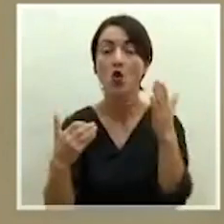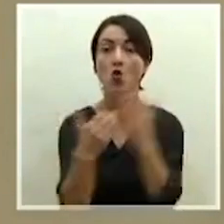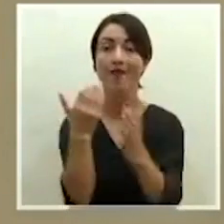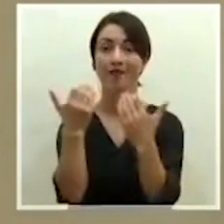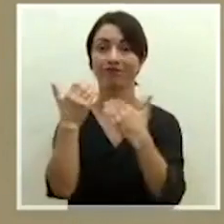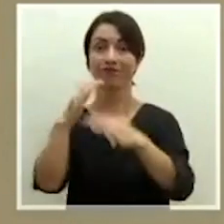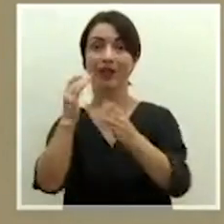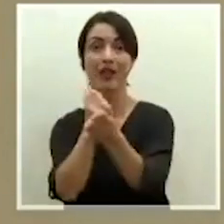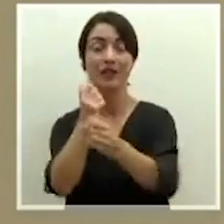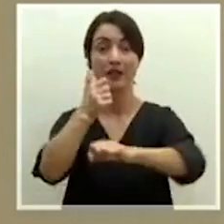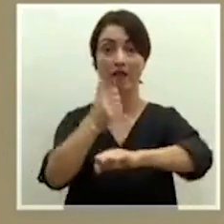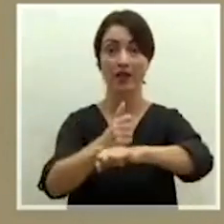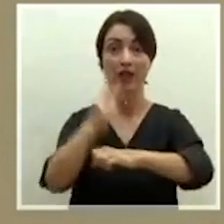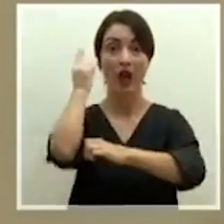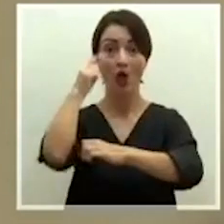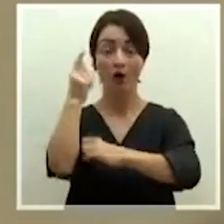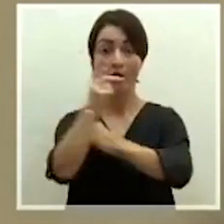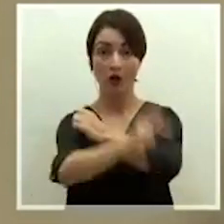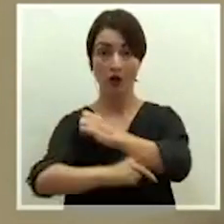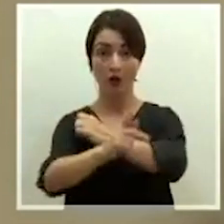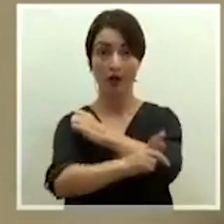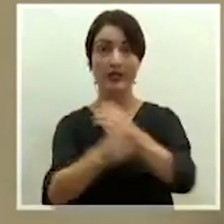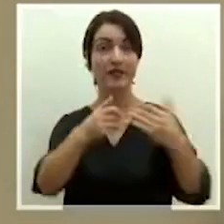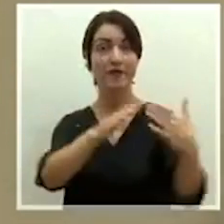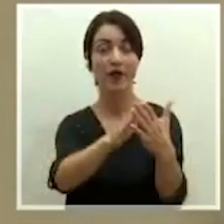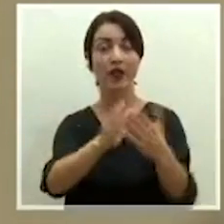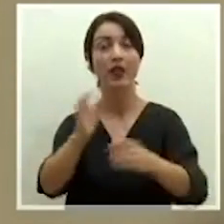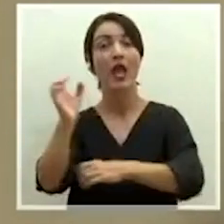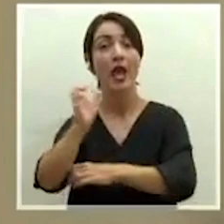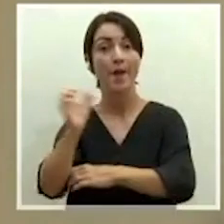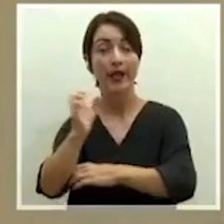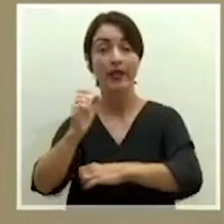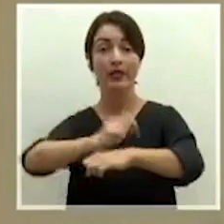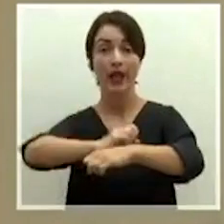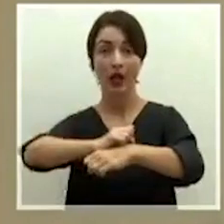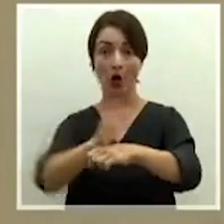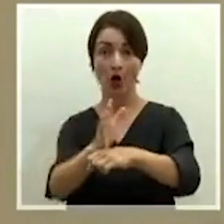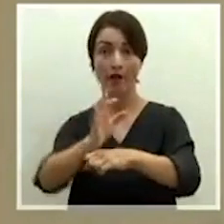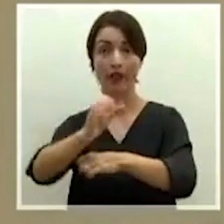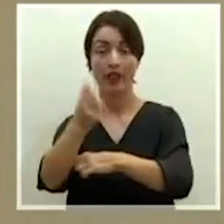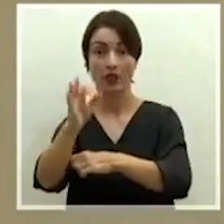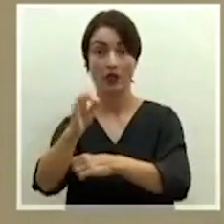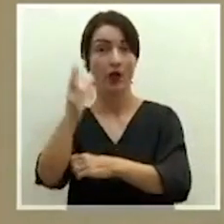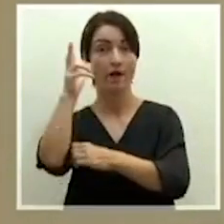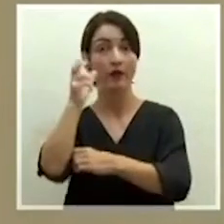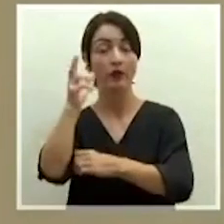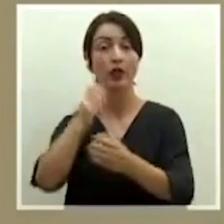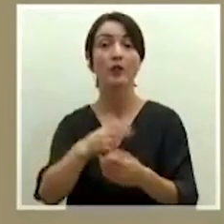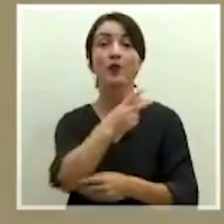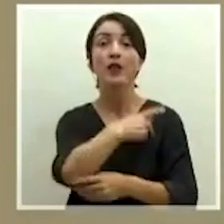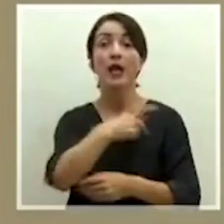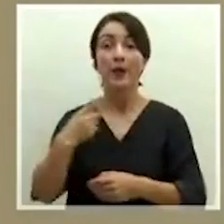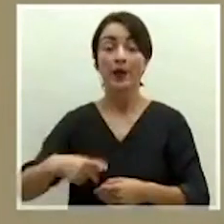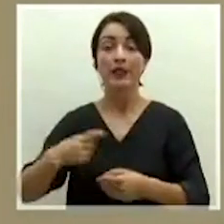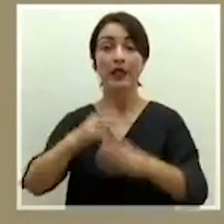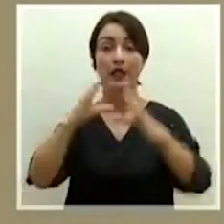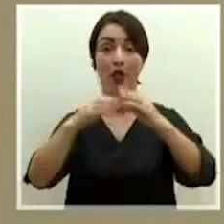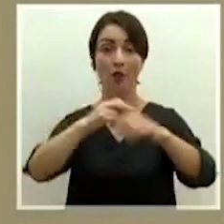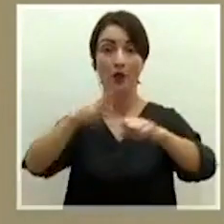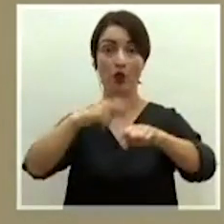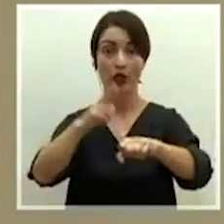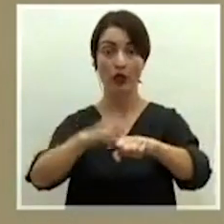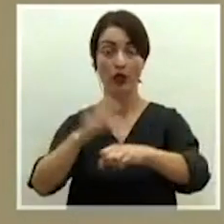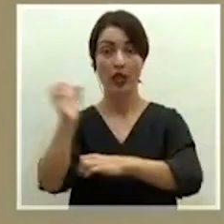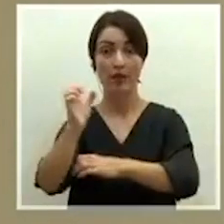que aplicará el Gobierno de la República de frente a la emergencia COVID-19, así que escucharemos al presidente ejecutivo de la Comisión Nacional de Emergencias,